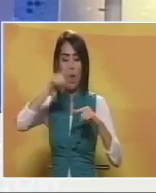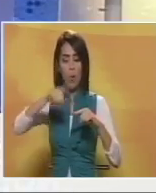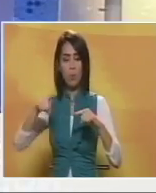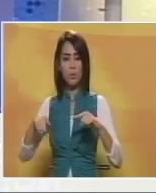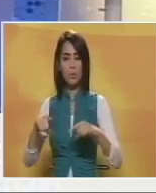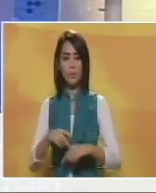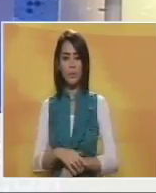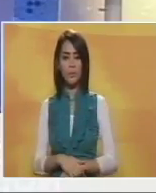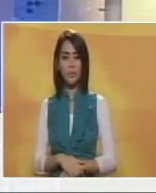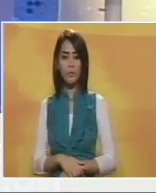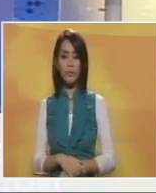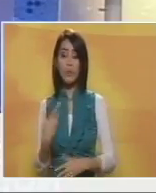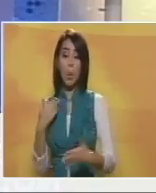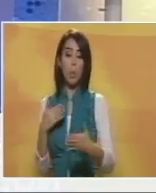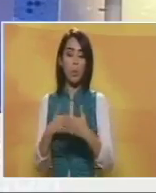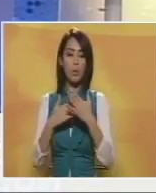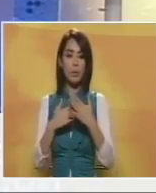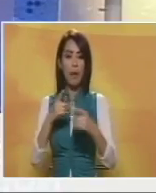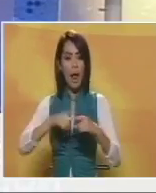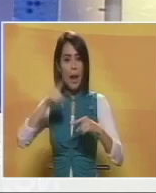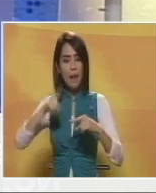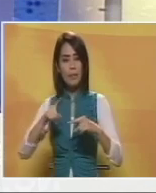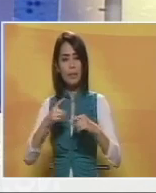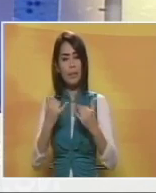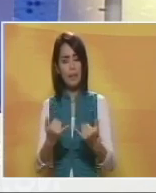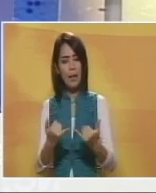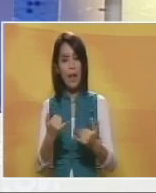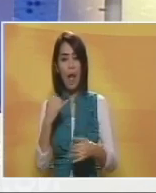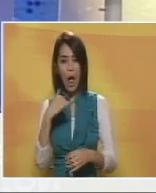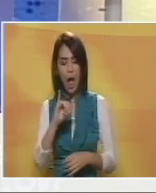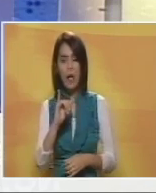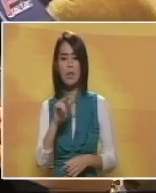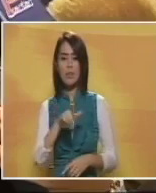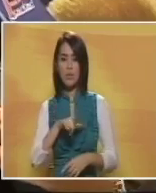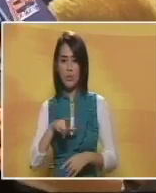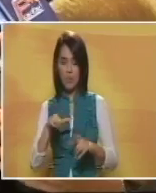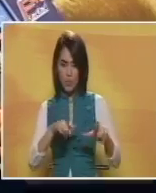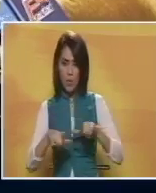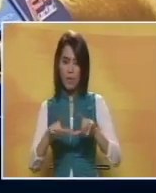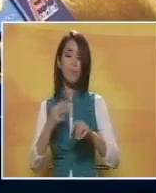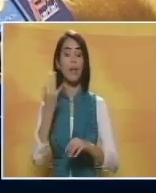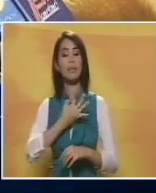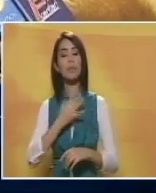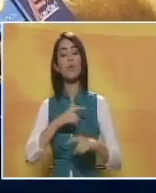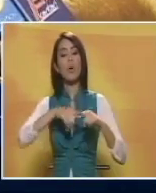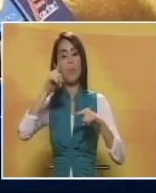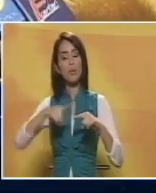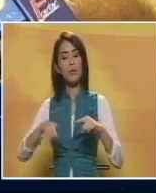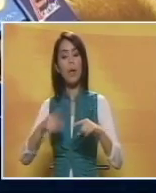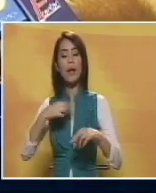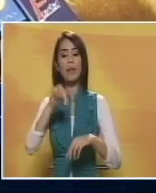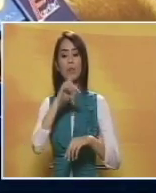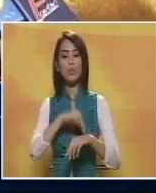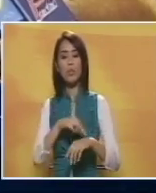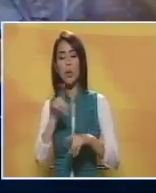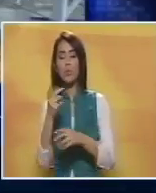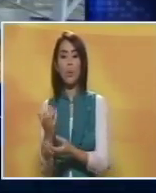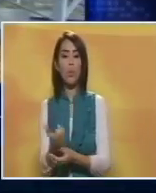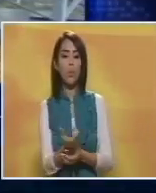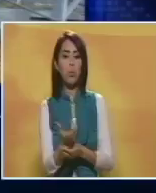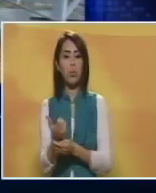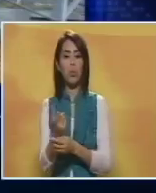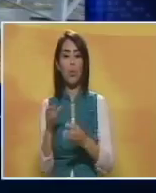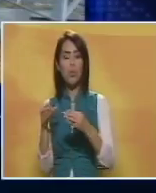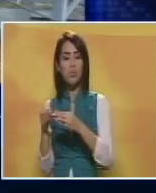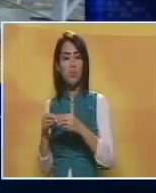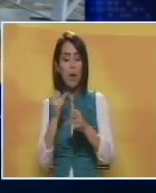Gallo Verde tras las interrupciones eléctricas que se han registrado en la entidad. Prieto aseguró que la Corporación Eléctrica Nacional junto a bomberos de la entidad